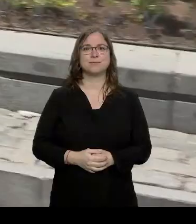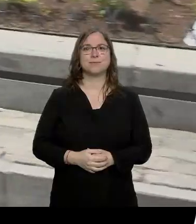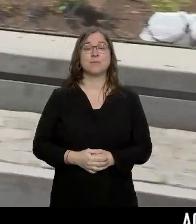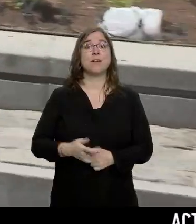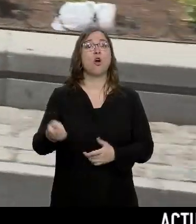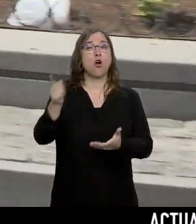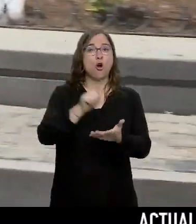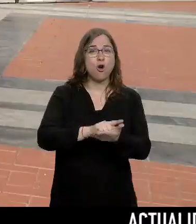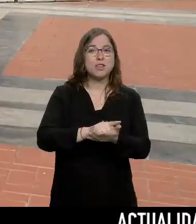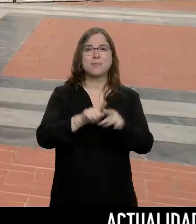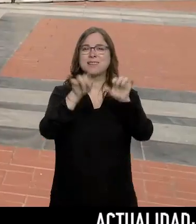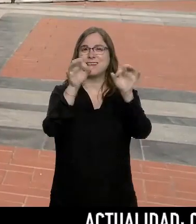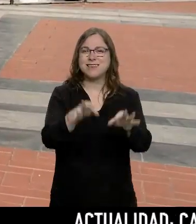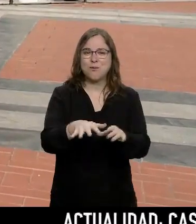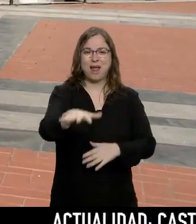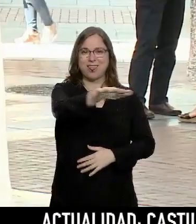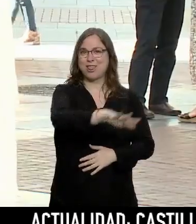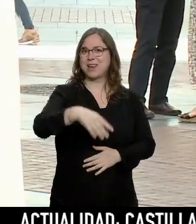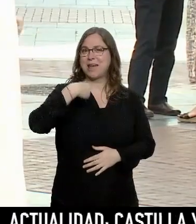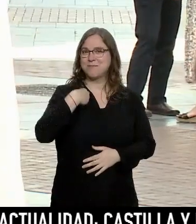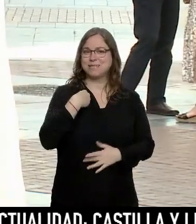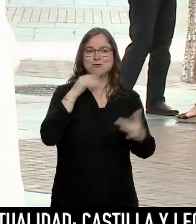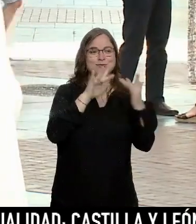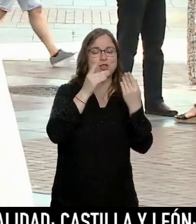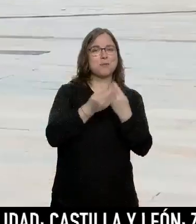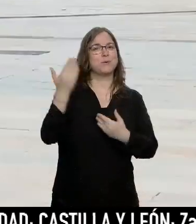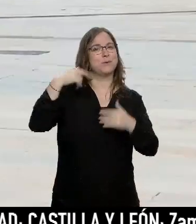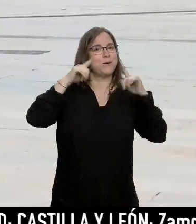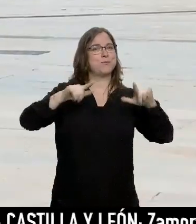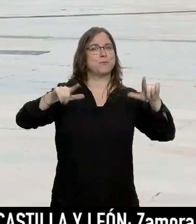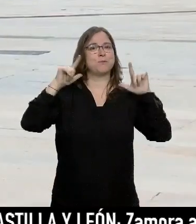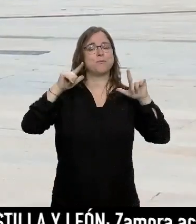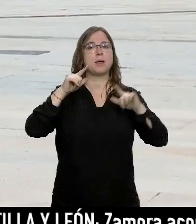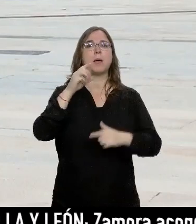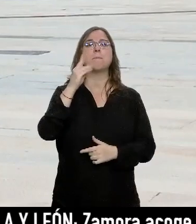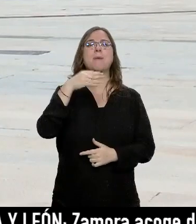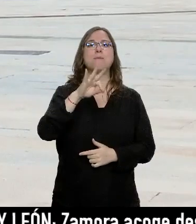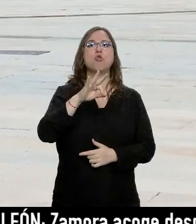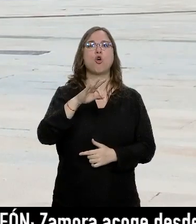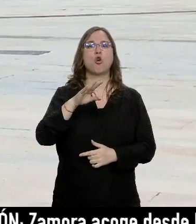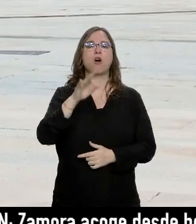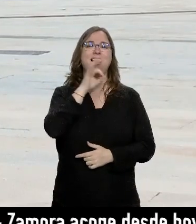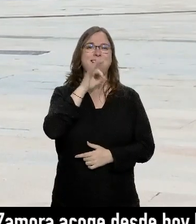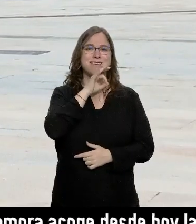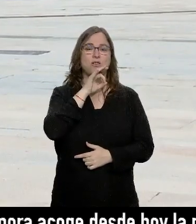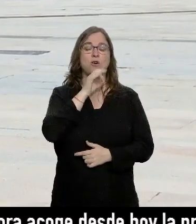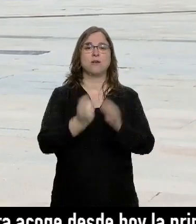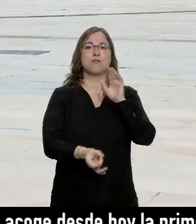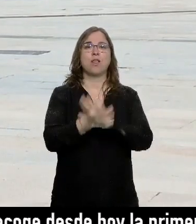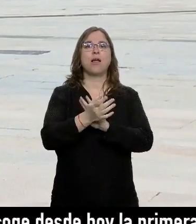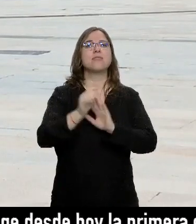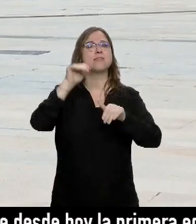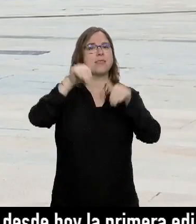y volvemos a los mismos escenarios para hablar con sus protagonistas. Pablo Gallego, cofundador de Democracia Real Ya,